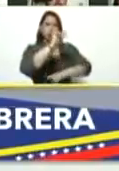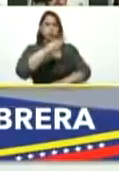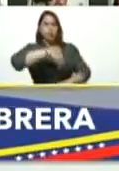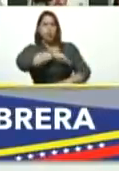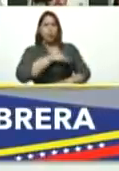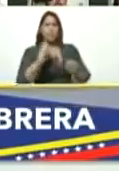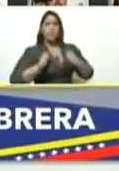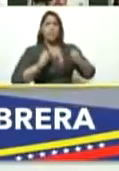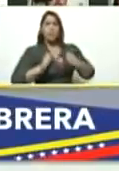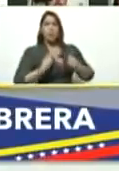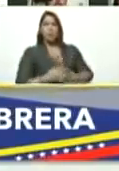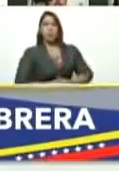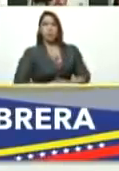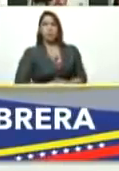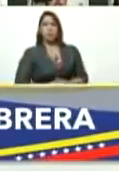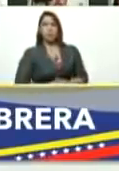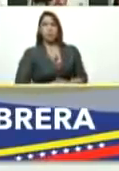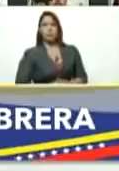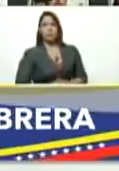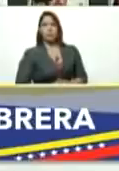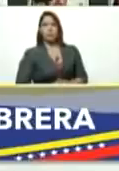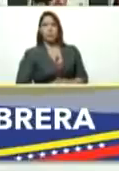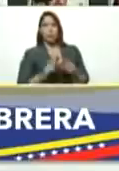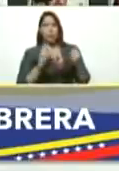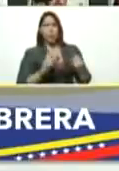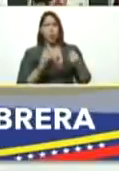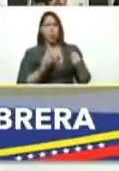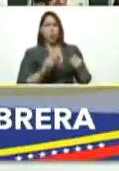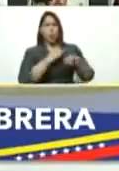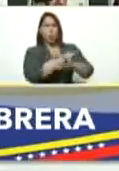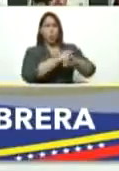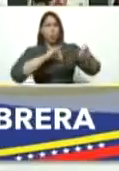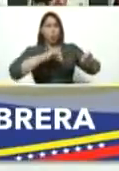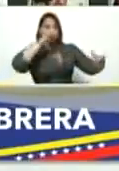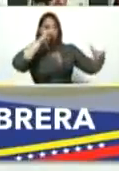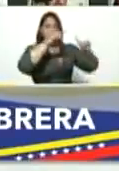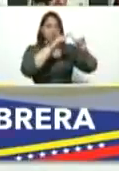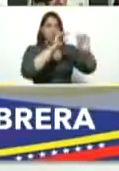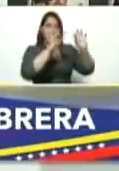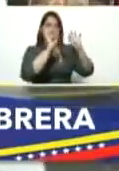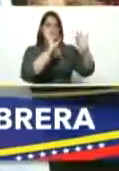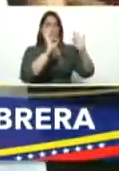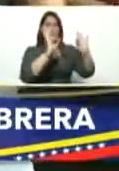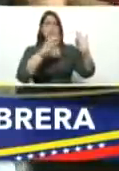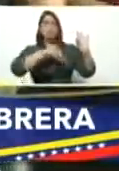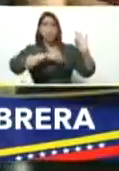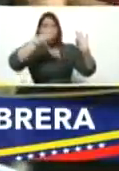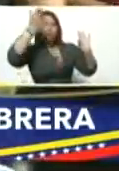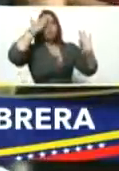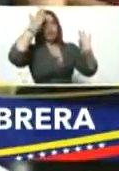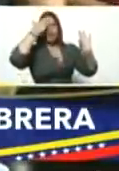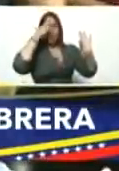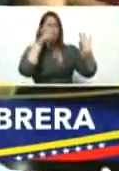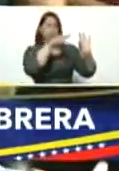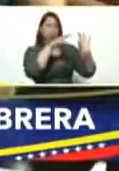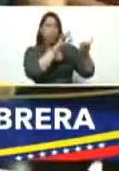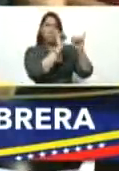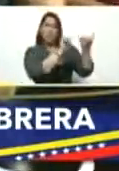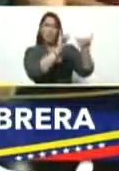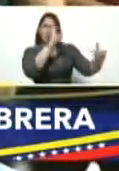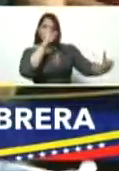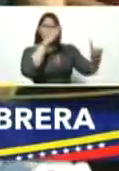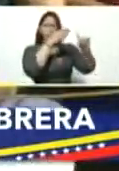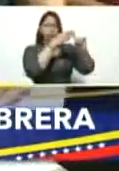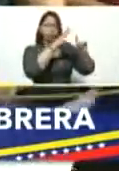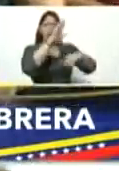viviendo y como último objetivo específico es que sabéis por qué usted ha trazado una ruta hasta